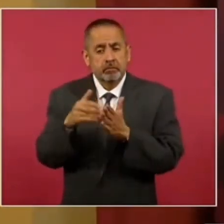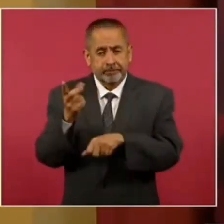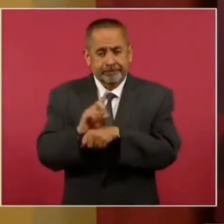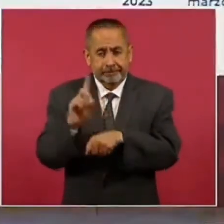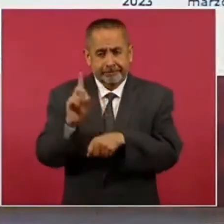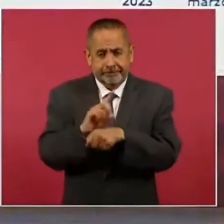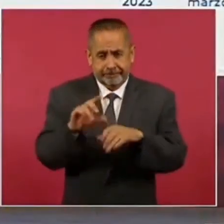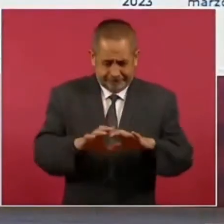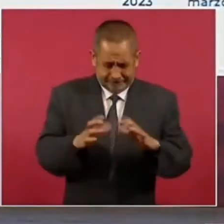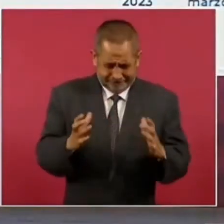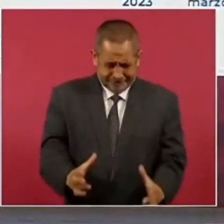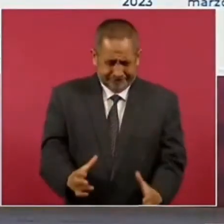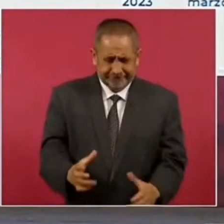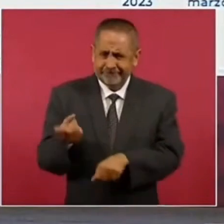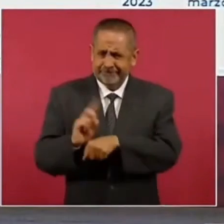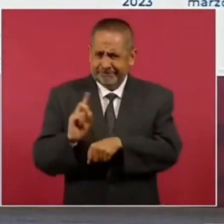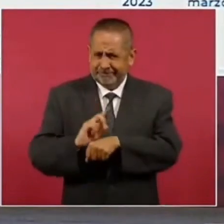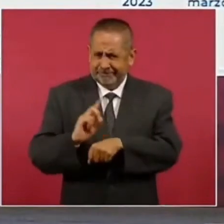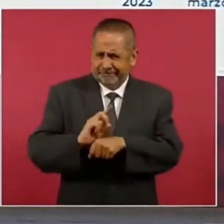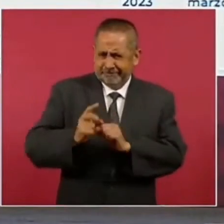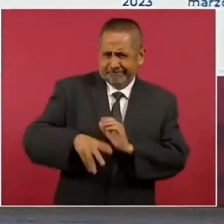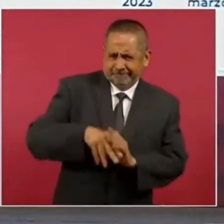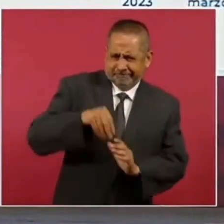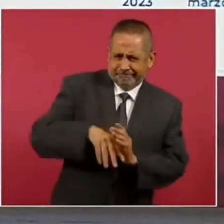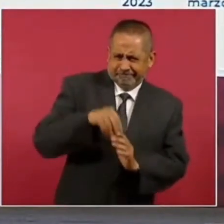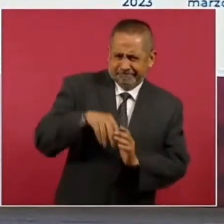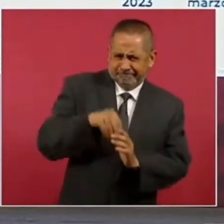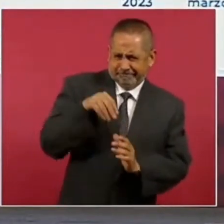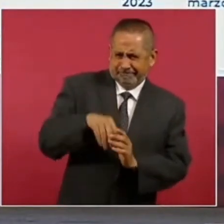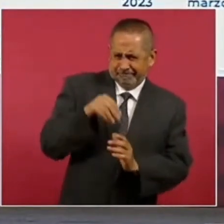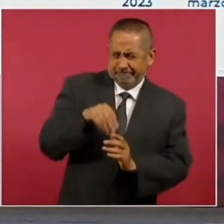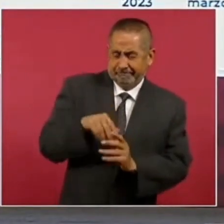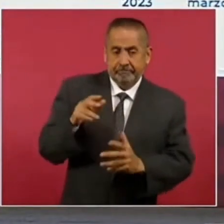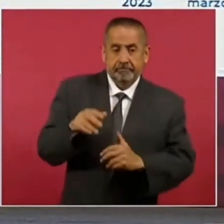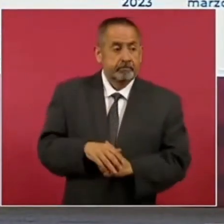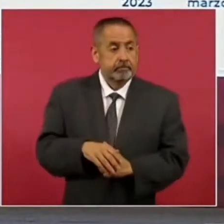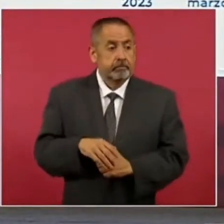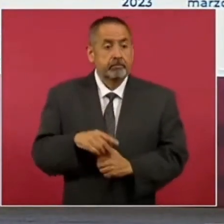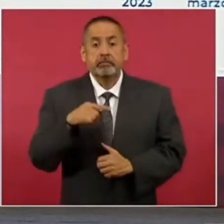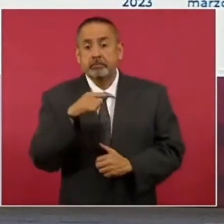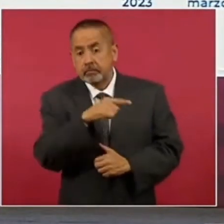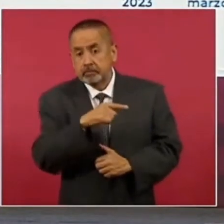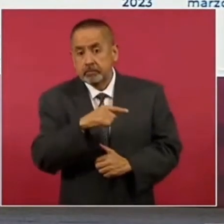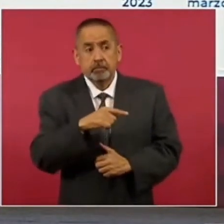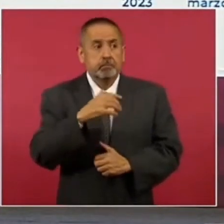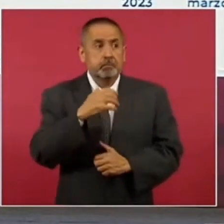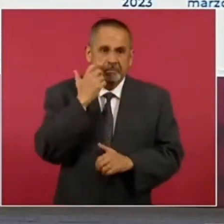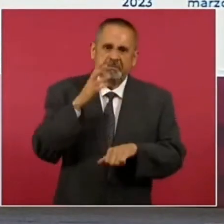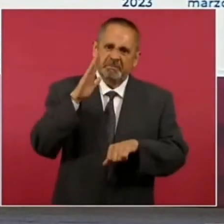diarios. Entonces, para extraer más petróleo,